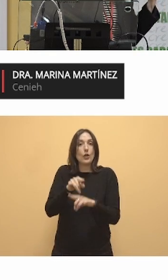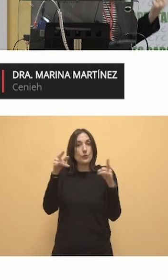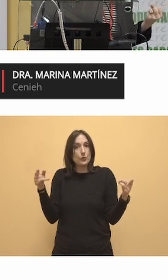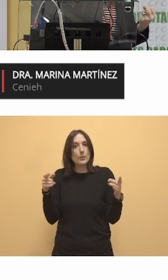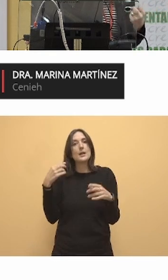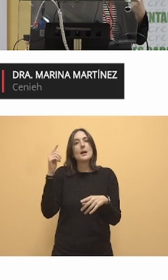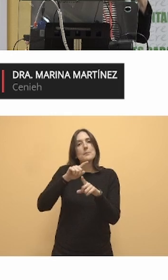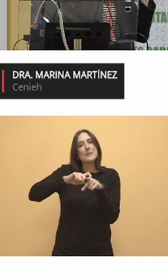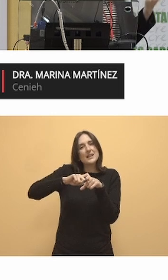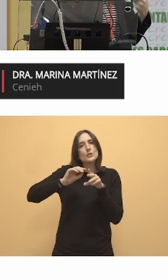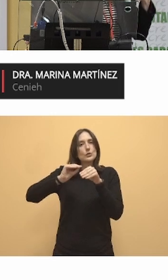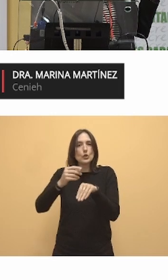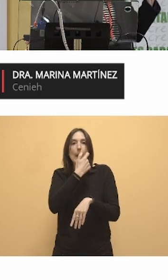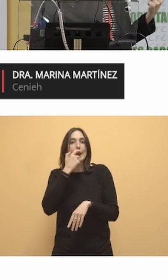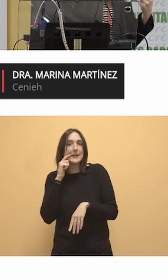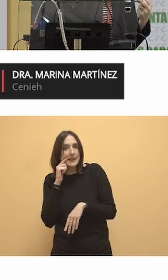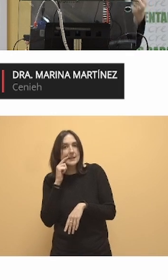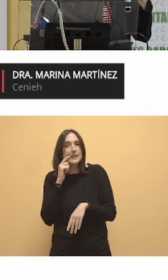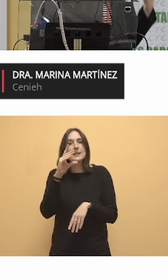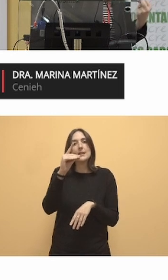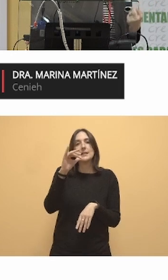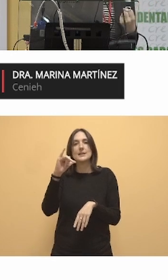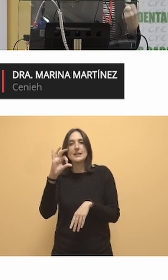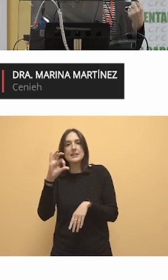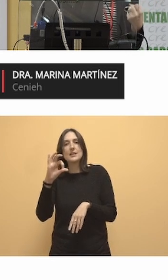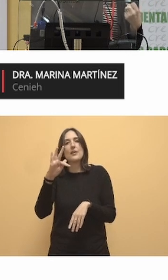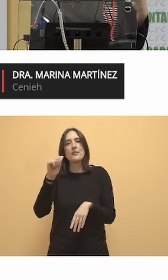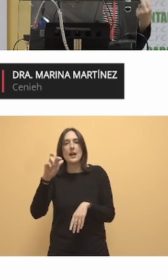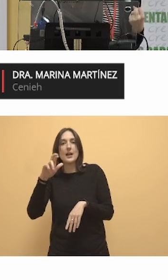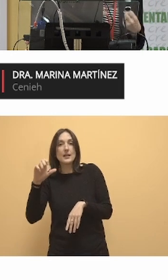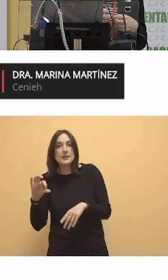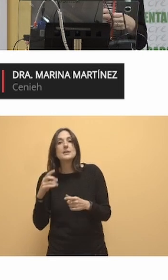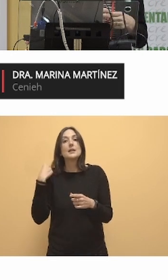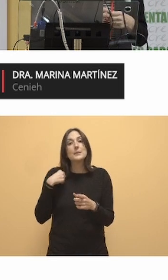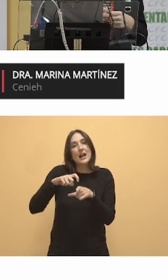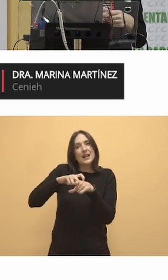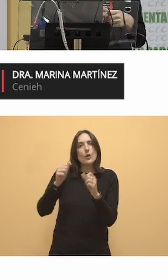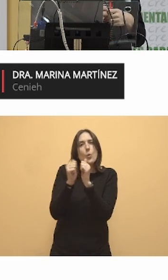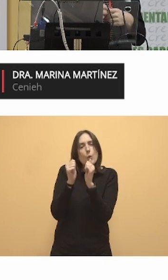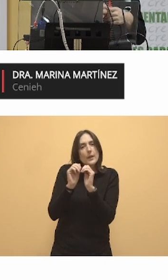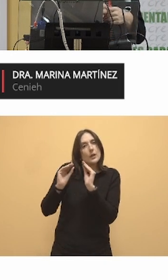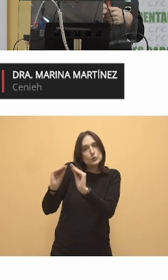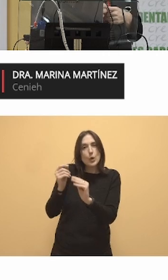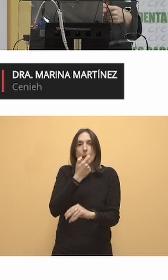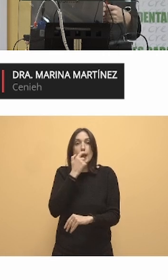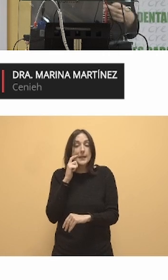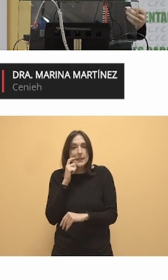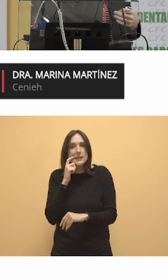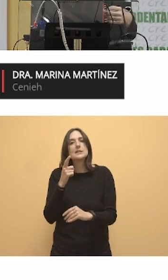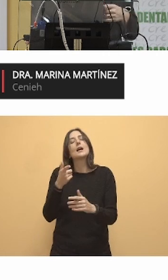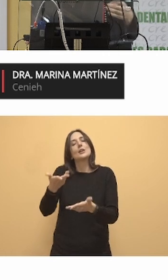tejidos de los dientes, las características tisulares, la dureza de esos dientes, hacen que sean